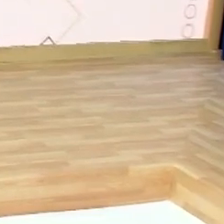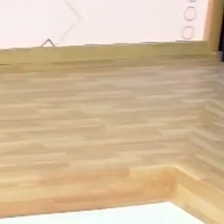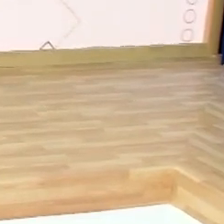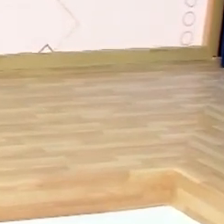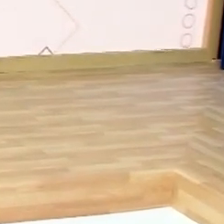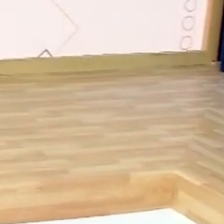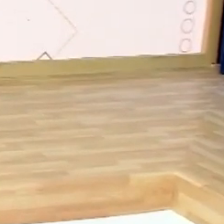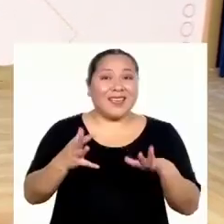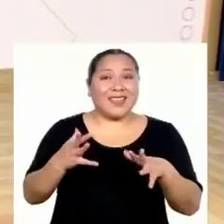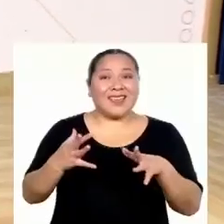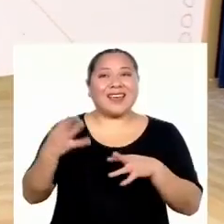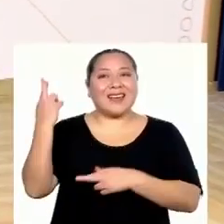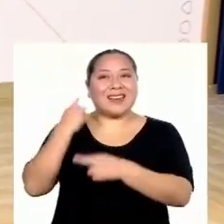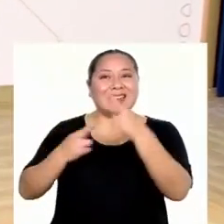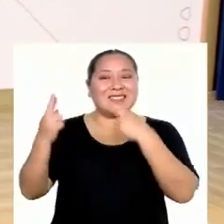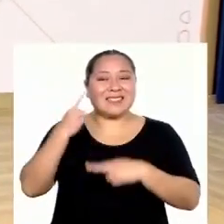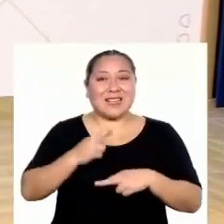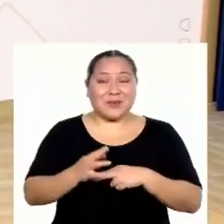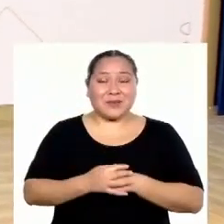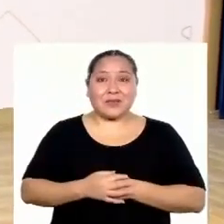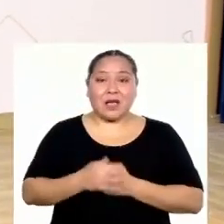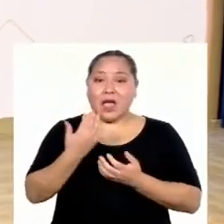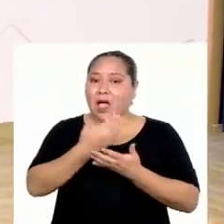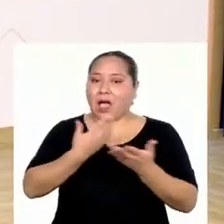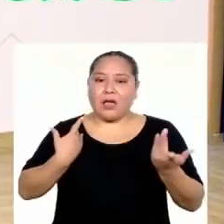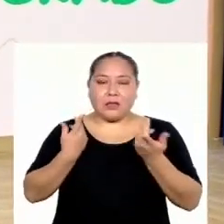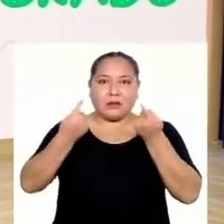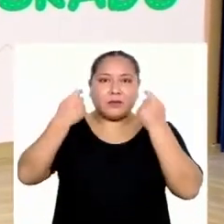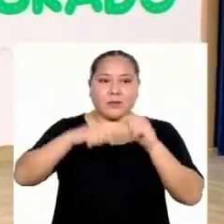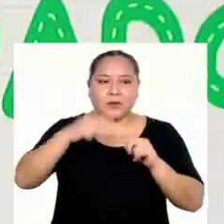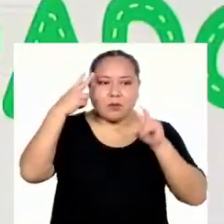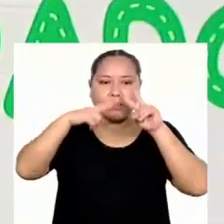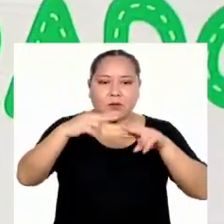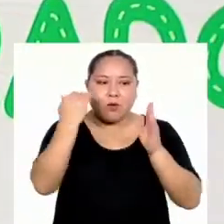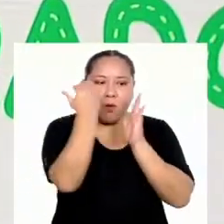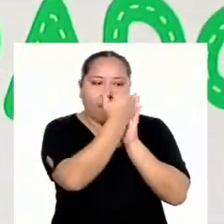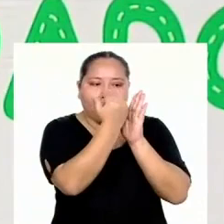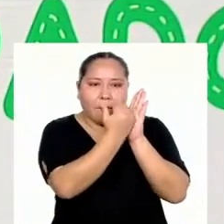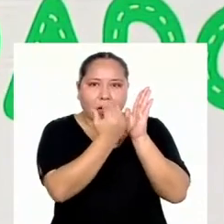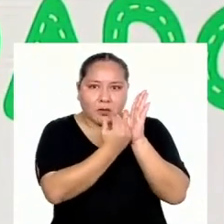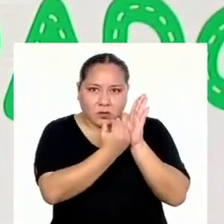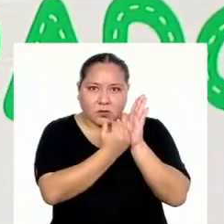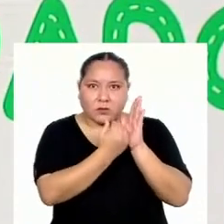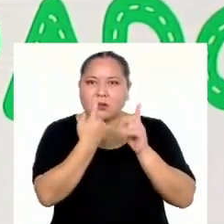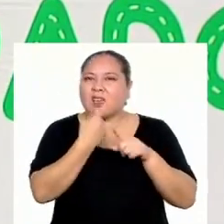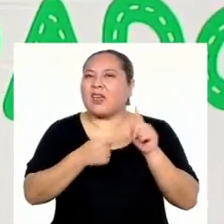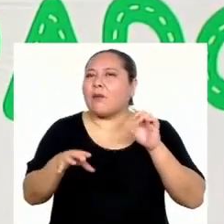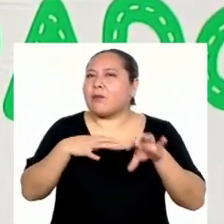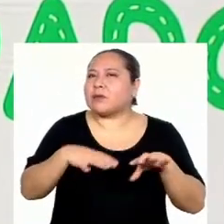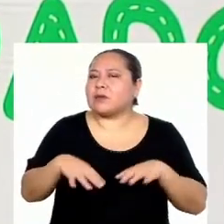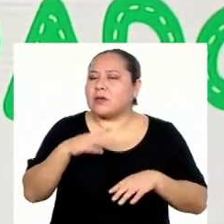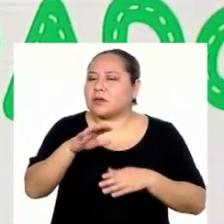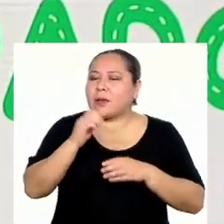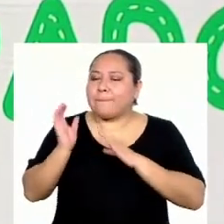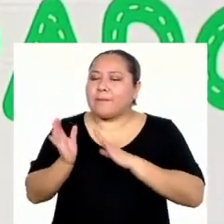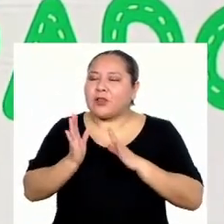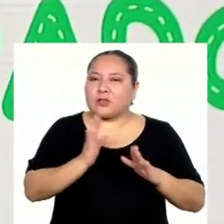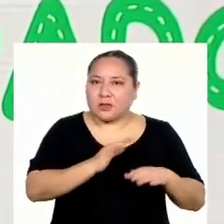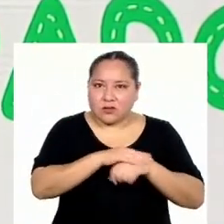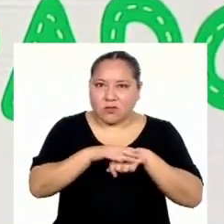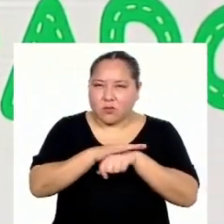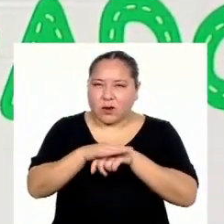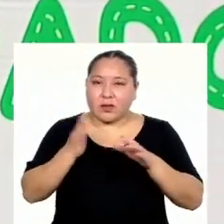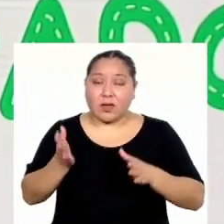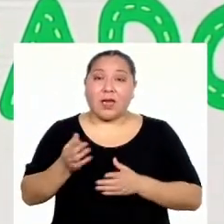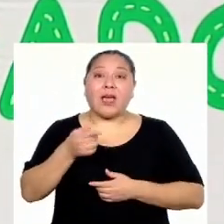Ya estamos de vuelta. Antes de la pausa, repasamos los pasos que vamos a seguir en nuestro proceso de planificación. Eso